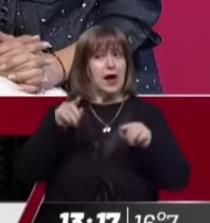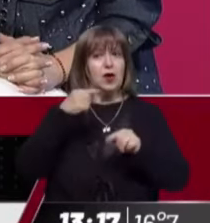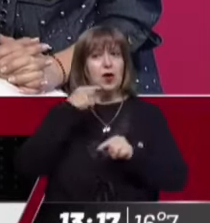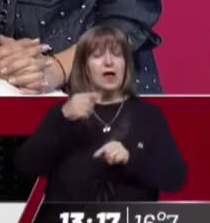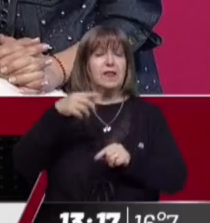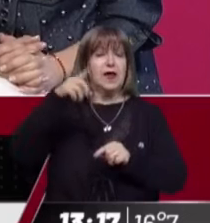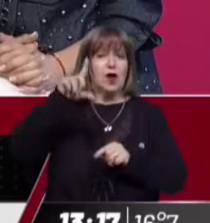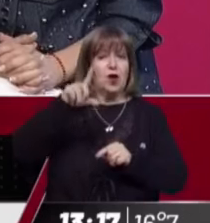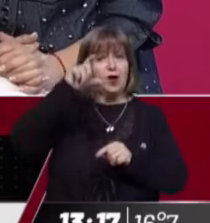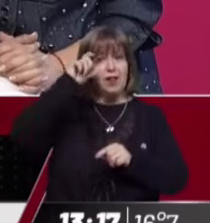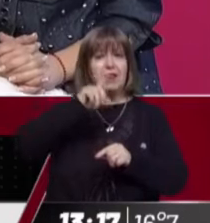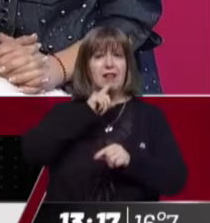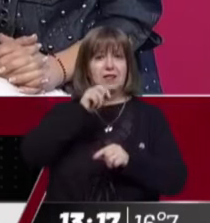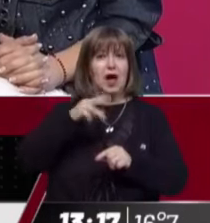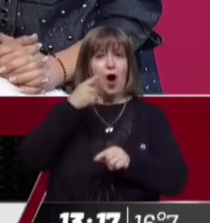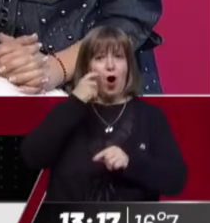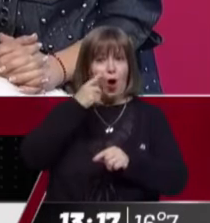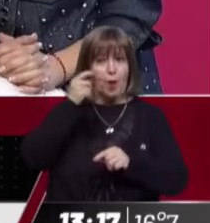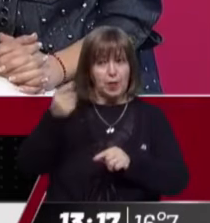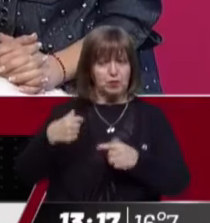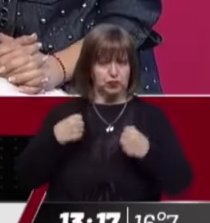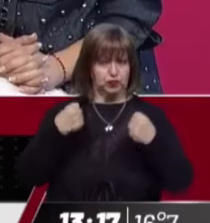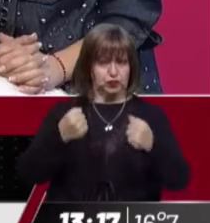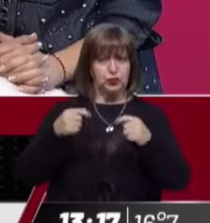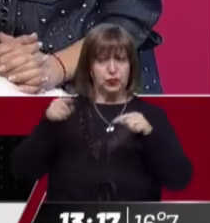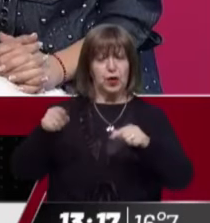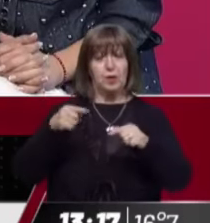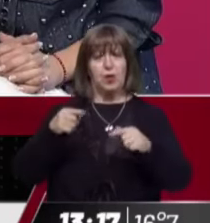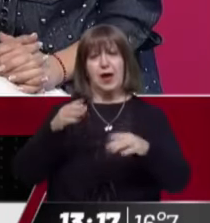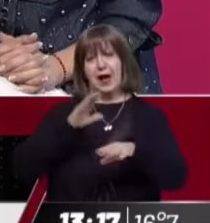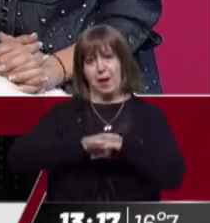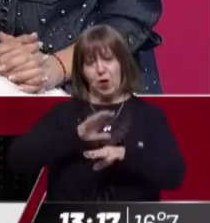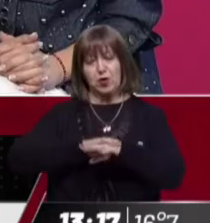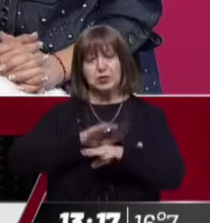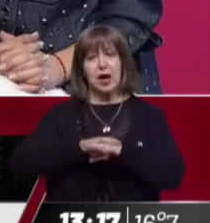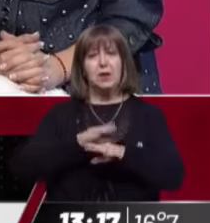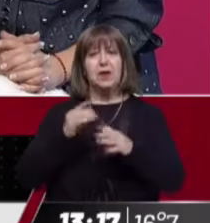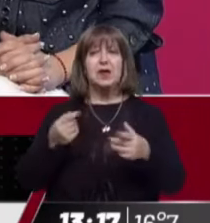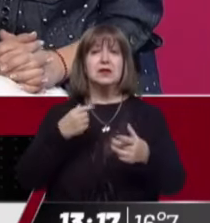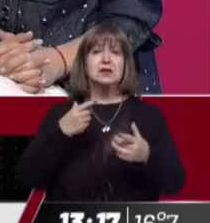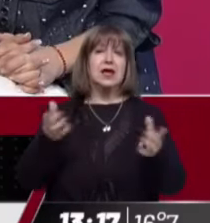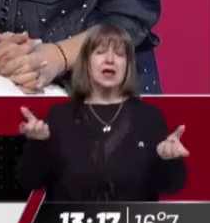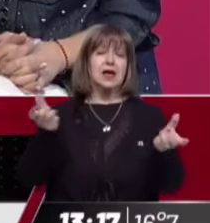varios comedores, merenderos, en este encuentro de la CGT y esta conferencia de prensa.